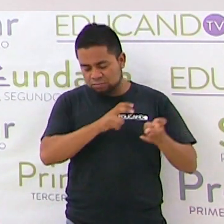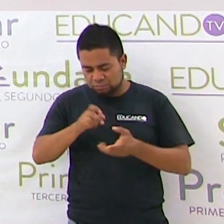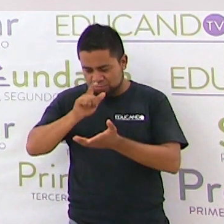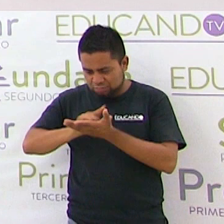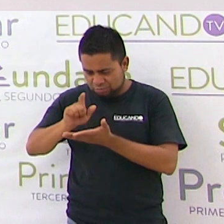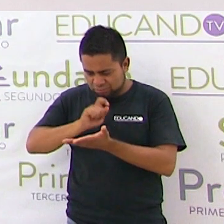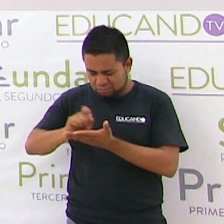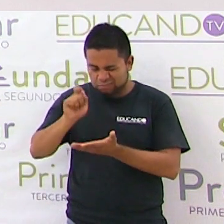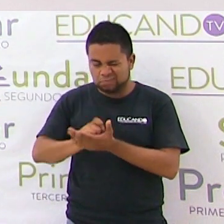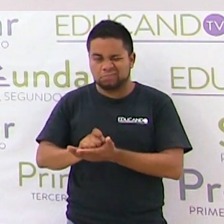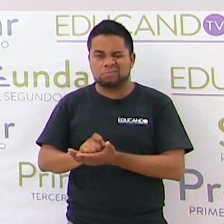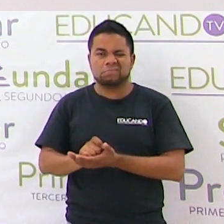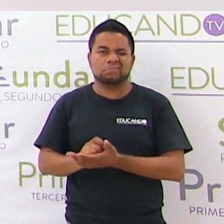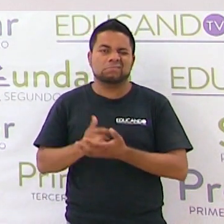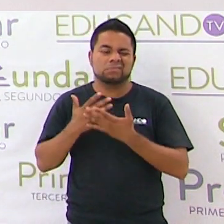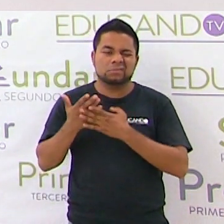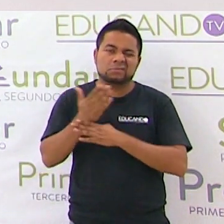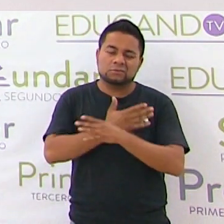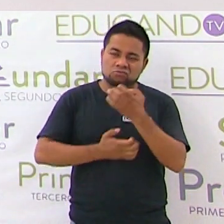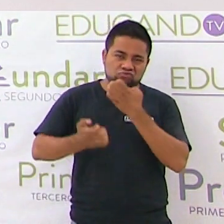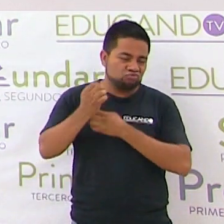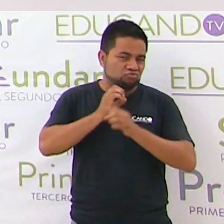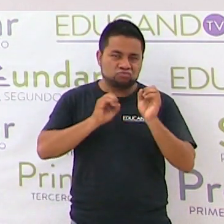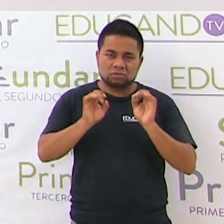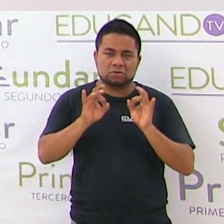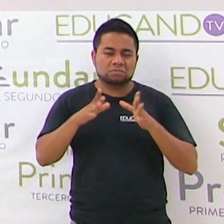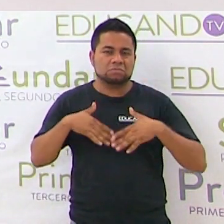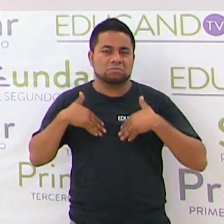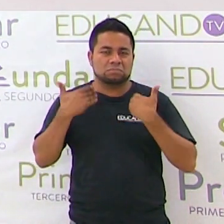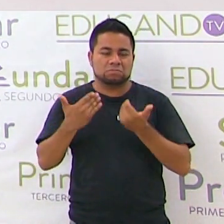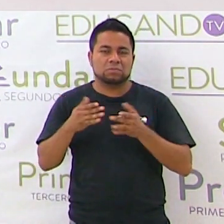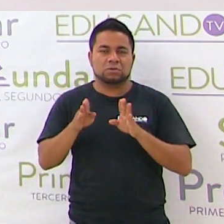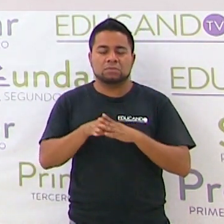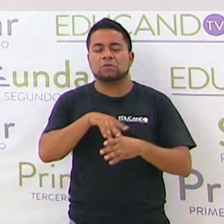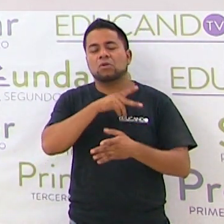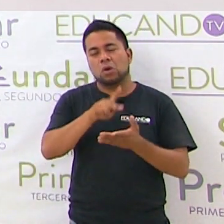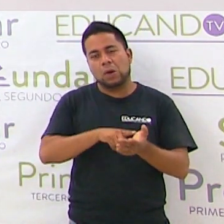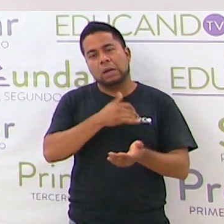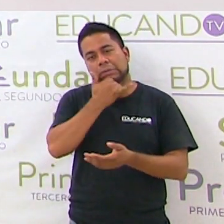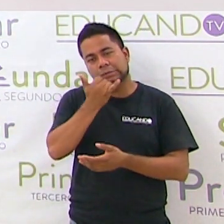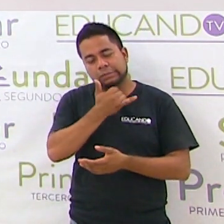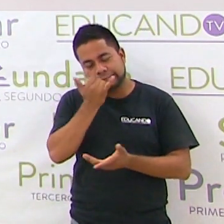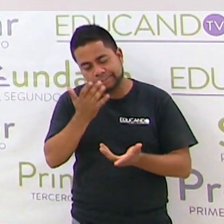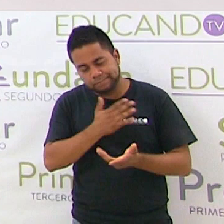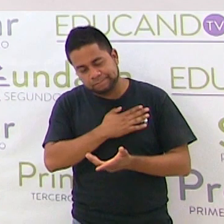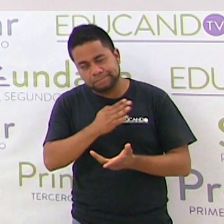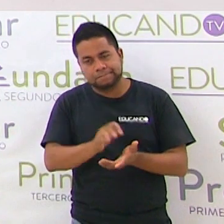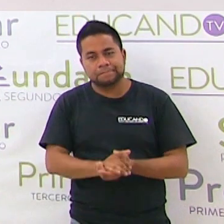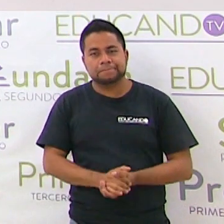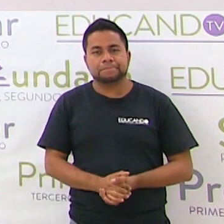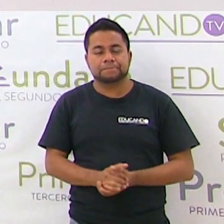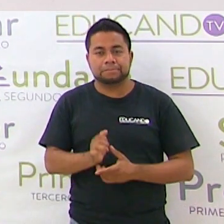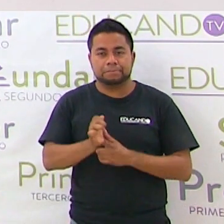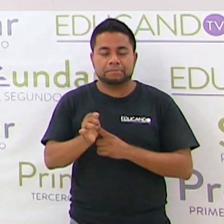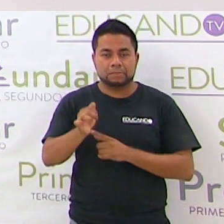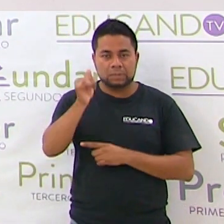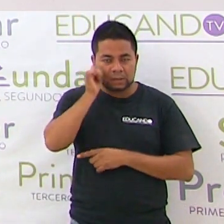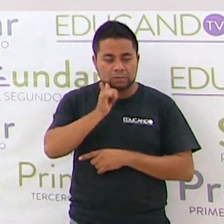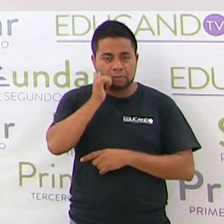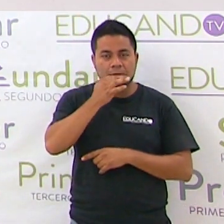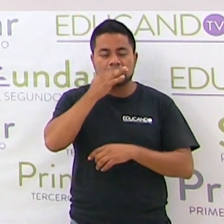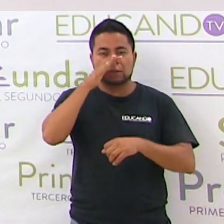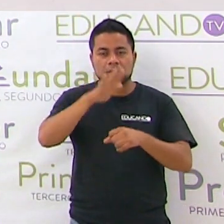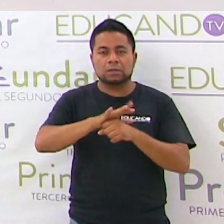limpio, ya no revisamos, nos confiamos y volvemos a cometer el mismo error. Bueno, entonces siempre les vuelvo a